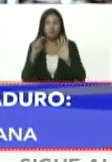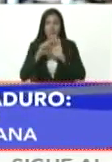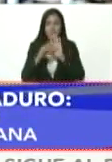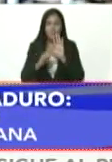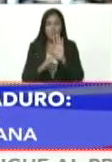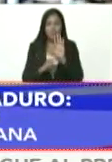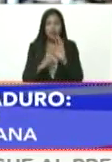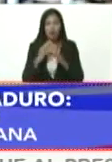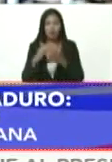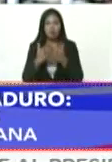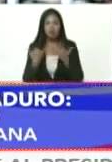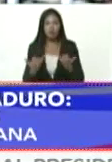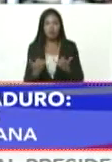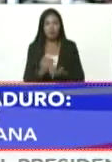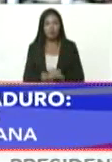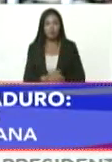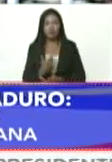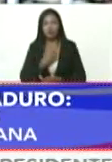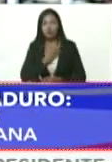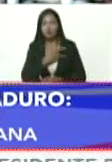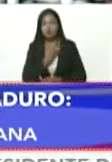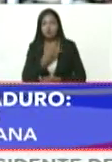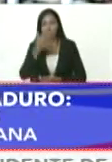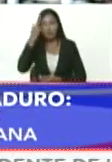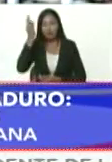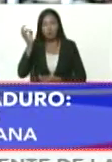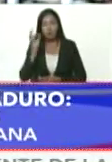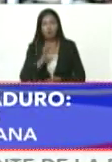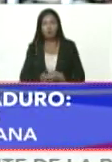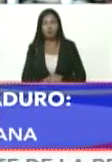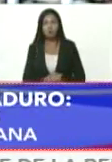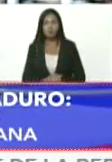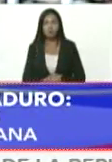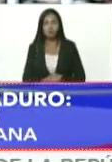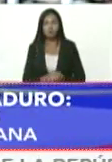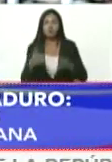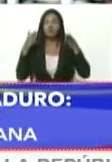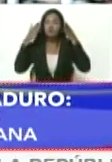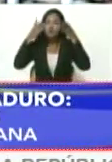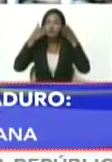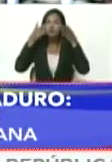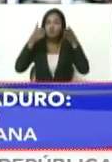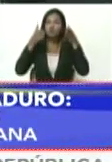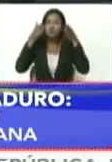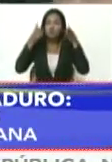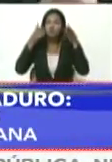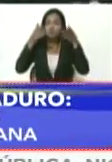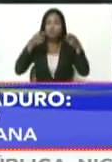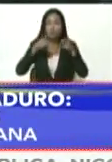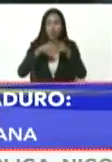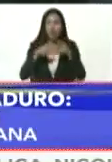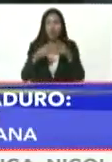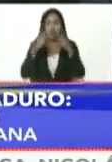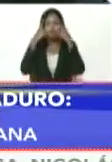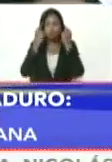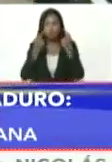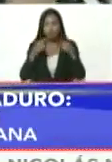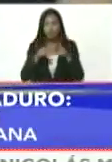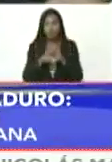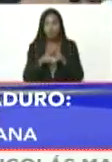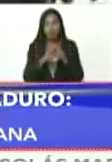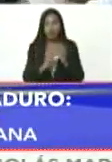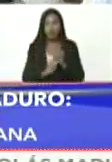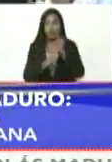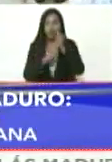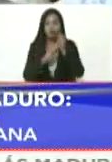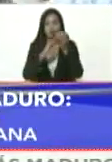que se formen en la Universidad de las Comunas, que se formen integralmente como profesionales, como líderes,